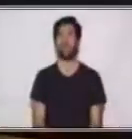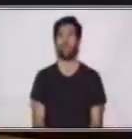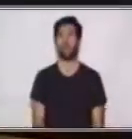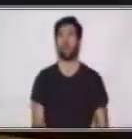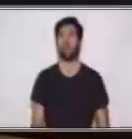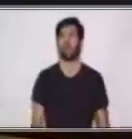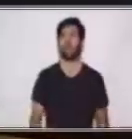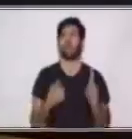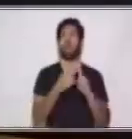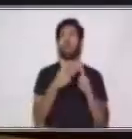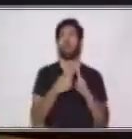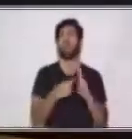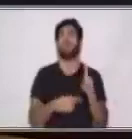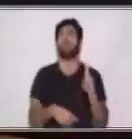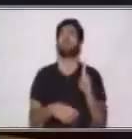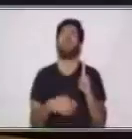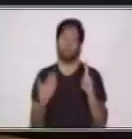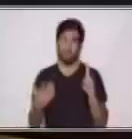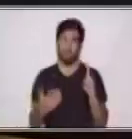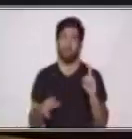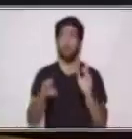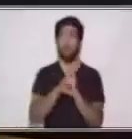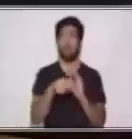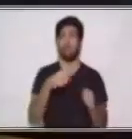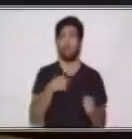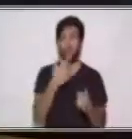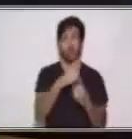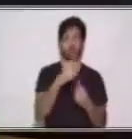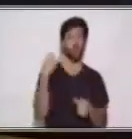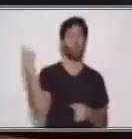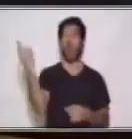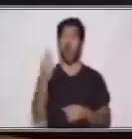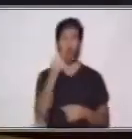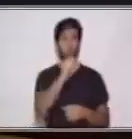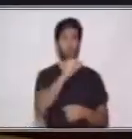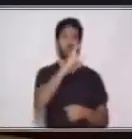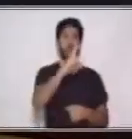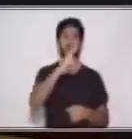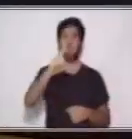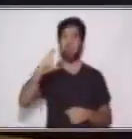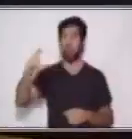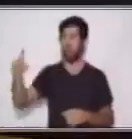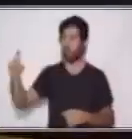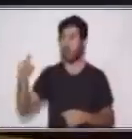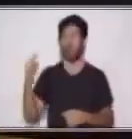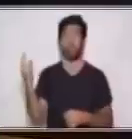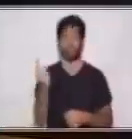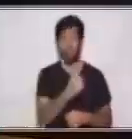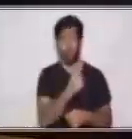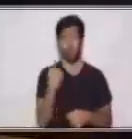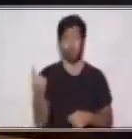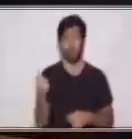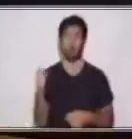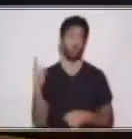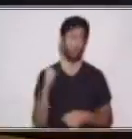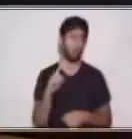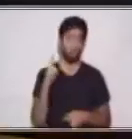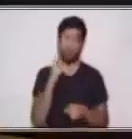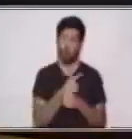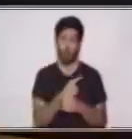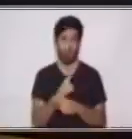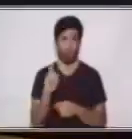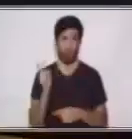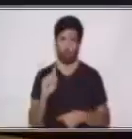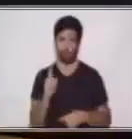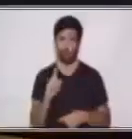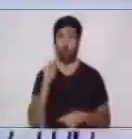es escribir todo con mayúscula. No es correcto escribir toda una frase con mayúscula porque lo que